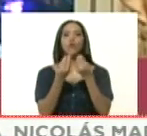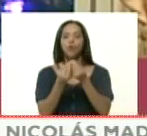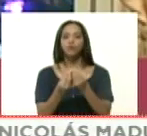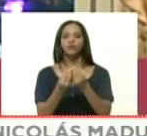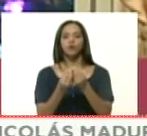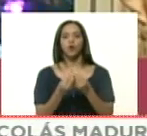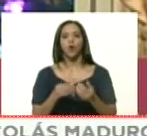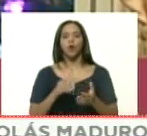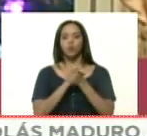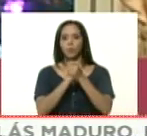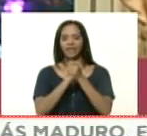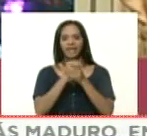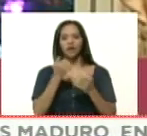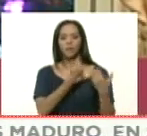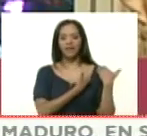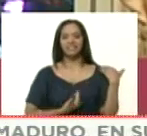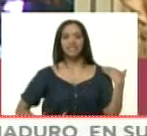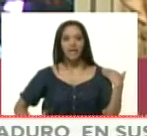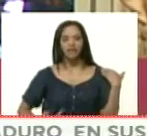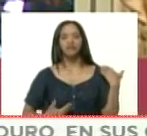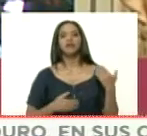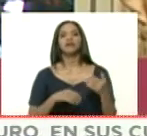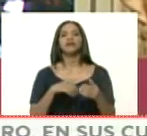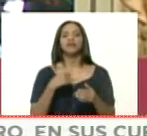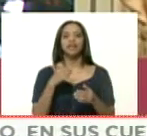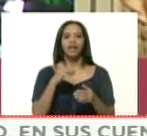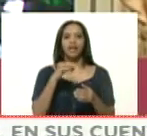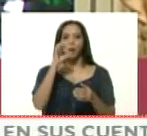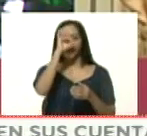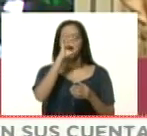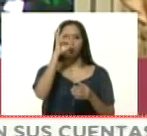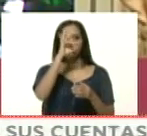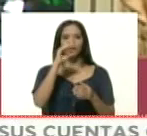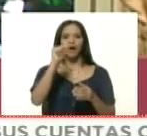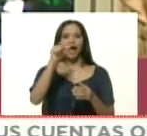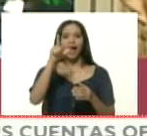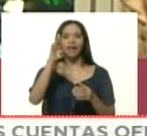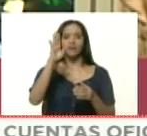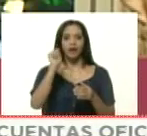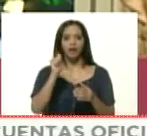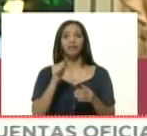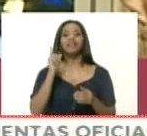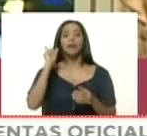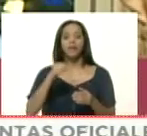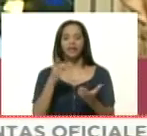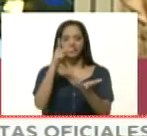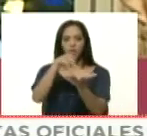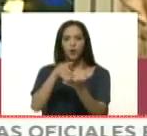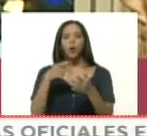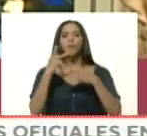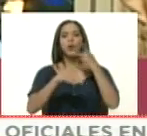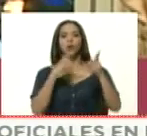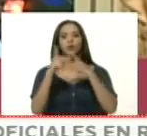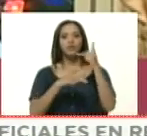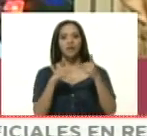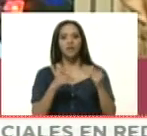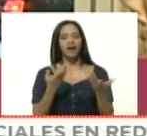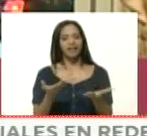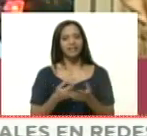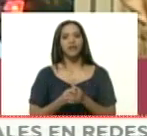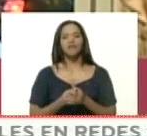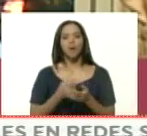Amílcar Navas, presidente de Porcinos del Alba, y con los productores allá en Sarasa, y vamos a